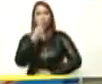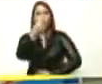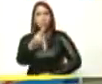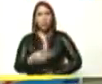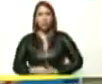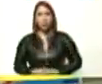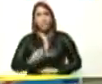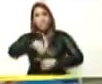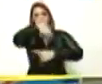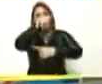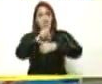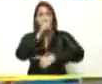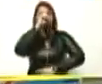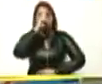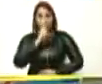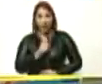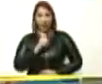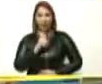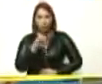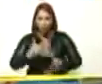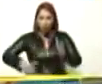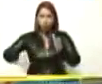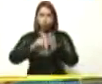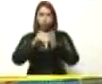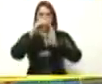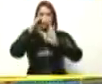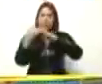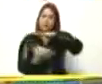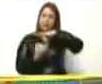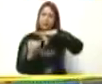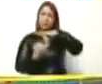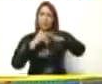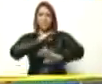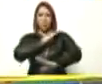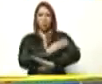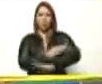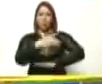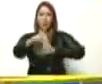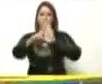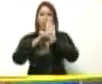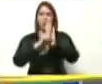este primer año, de retoma institucional, del poder legislativo,